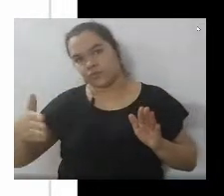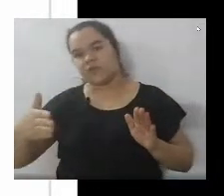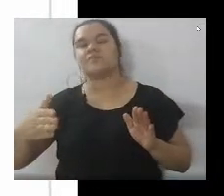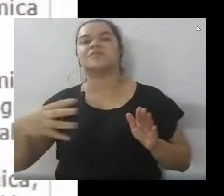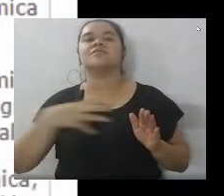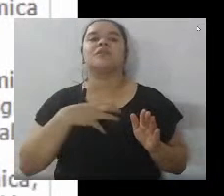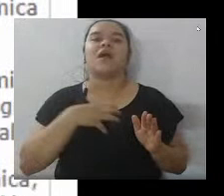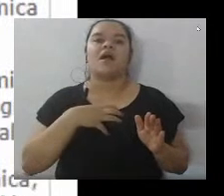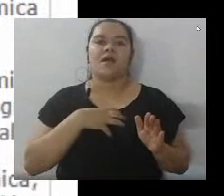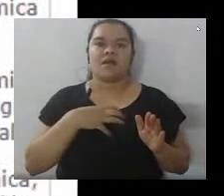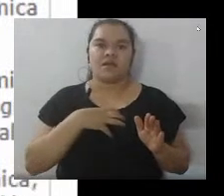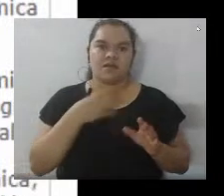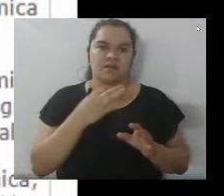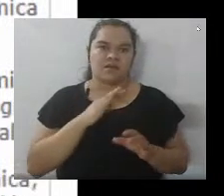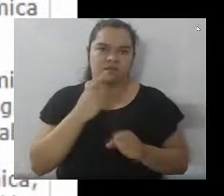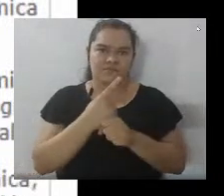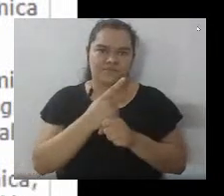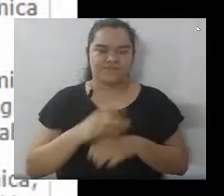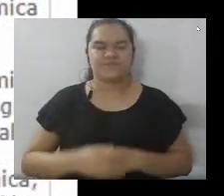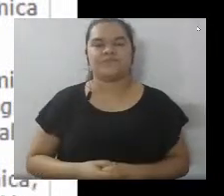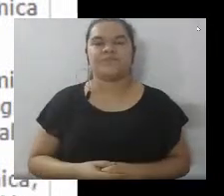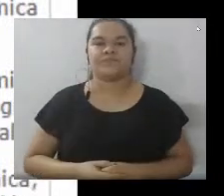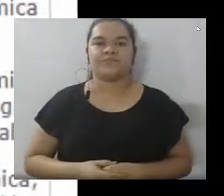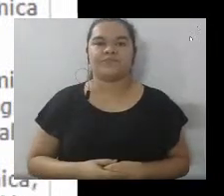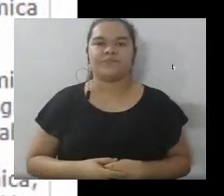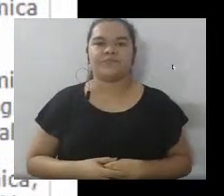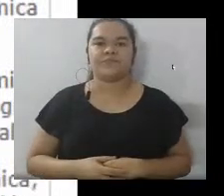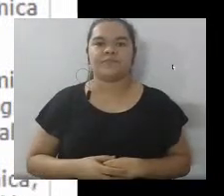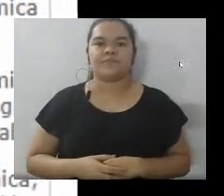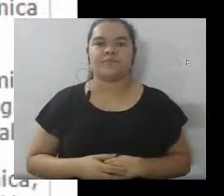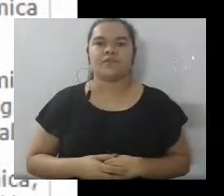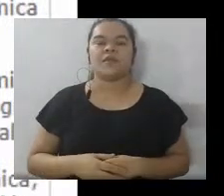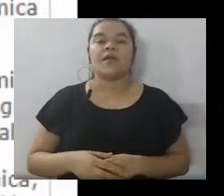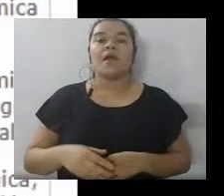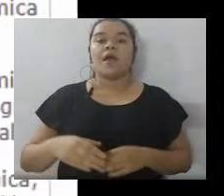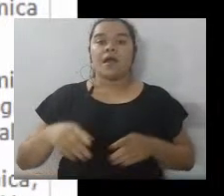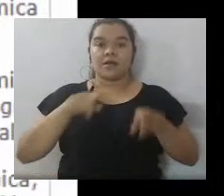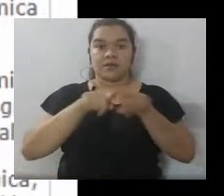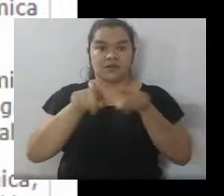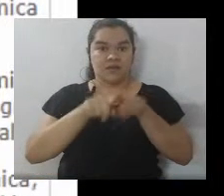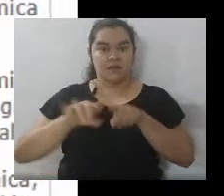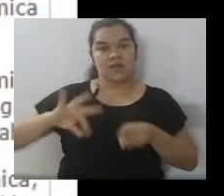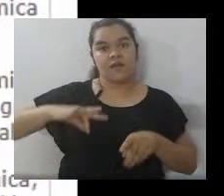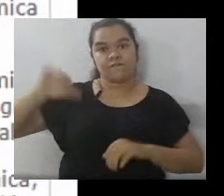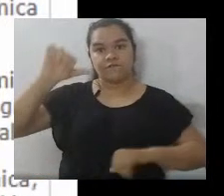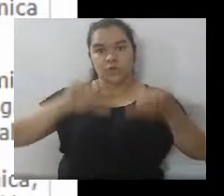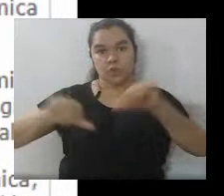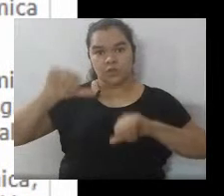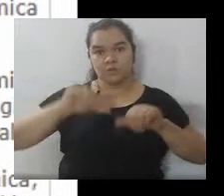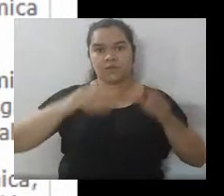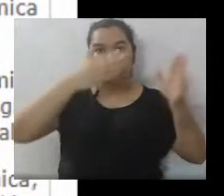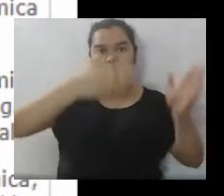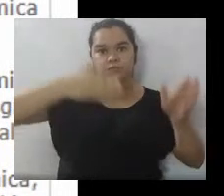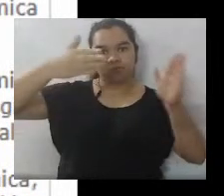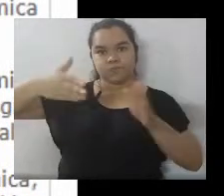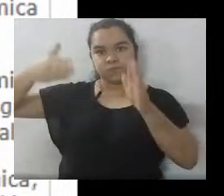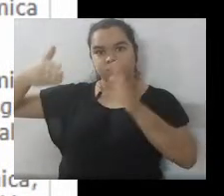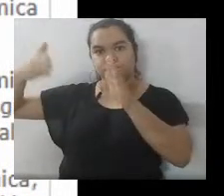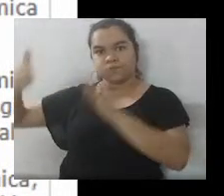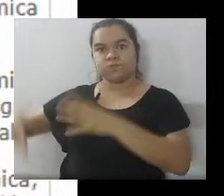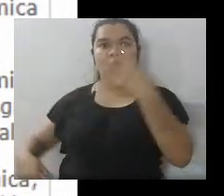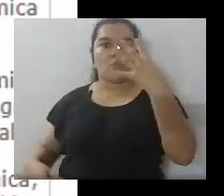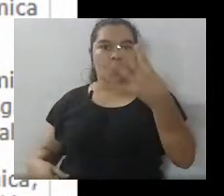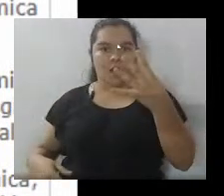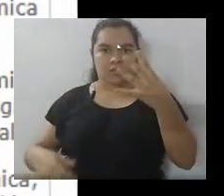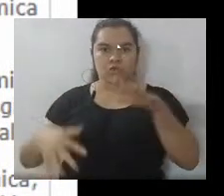antes. La carrera de bioquímica se divide básicamente en 4 ejes formativos, o sea, una formación de